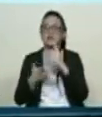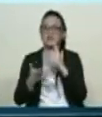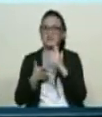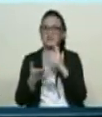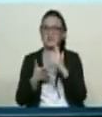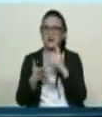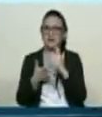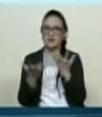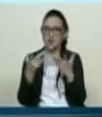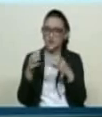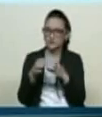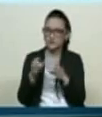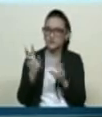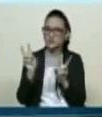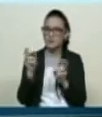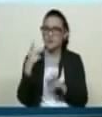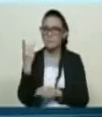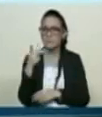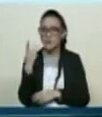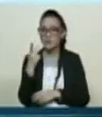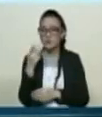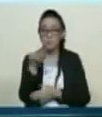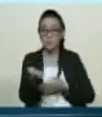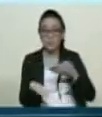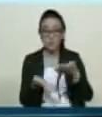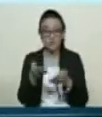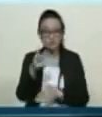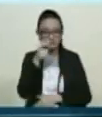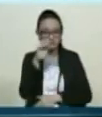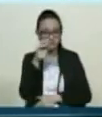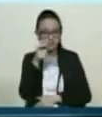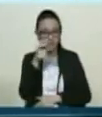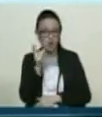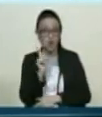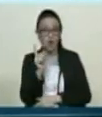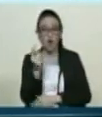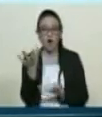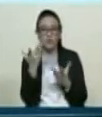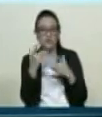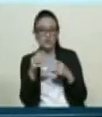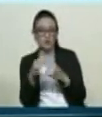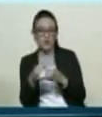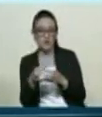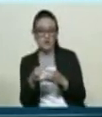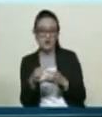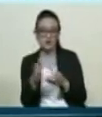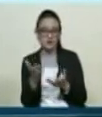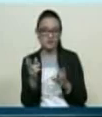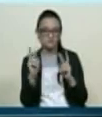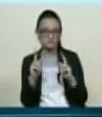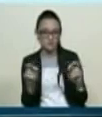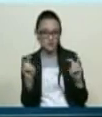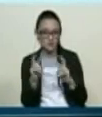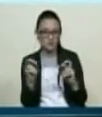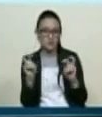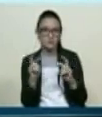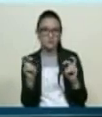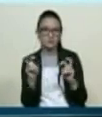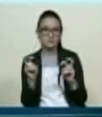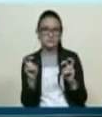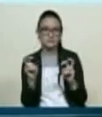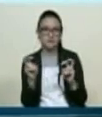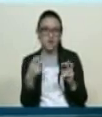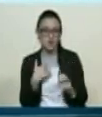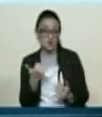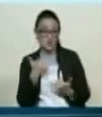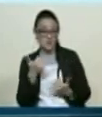fines políticos postulantes. De manera tal que no son auditorías en donde, como se dice coloquialmente, nos pagamos y damos el